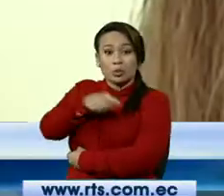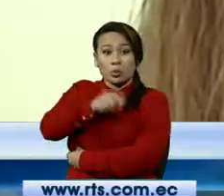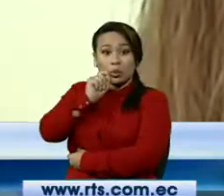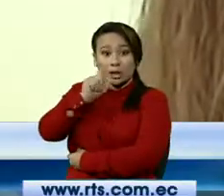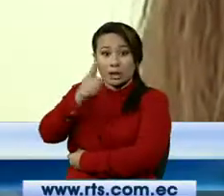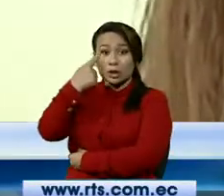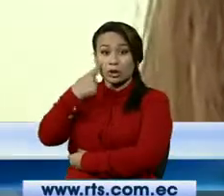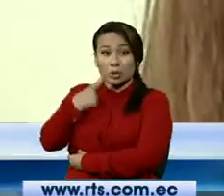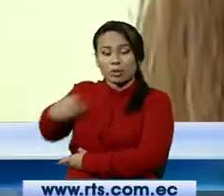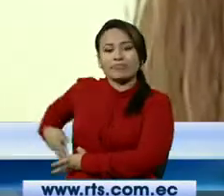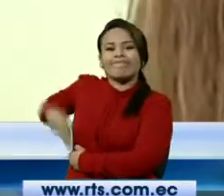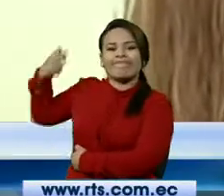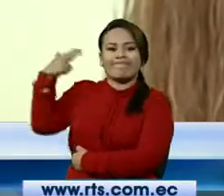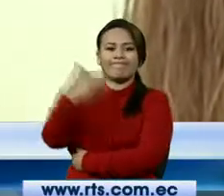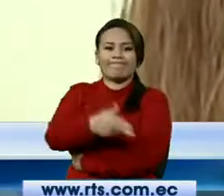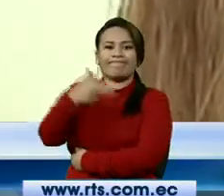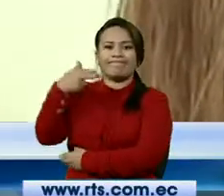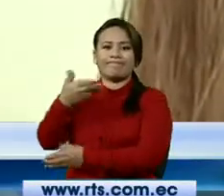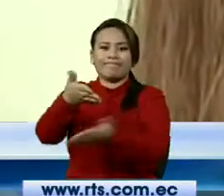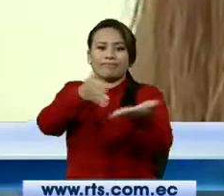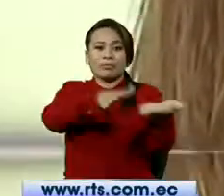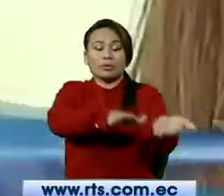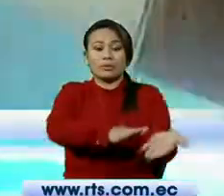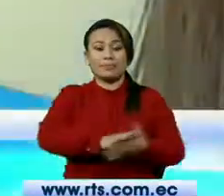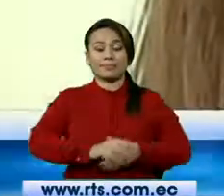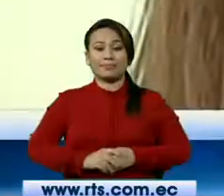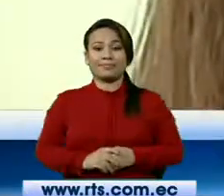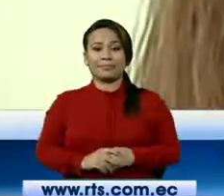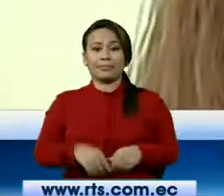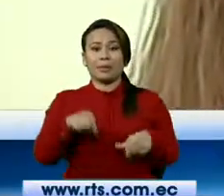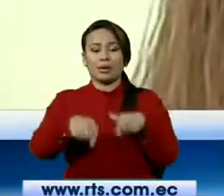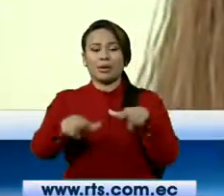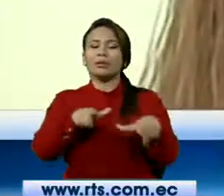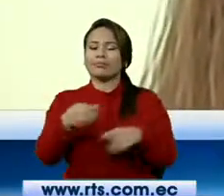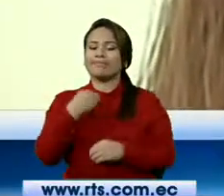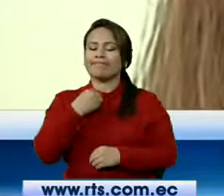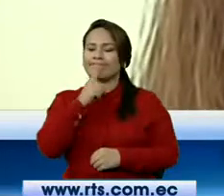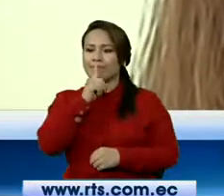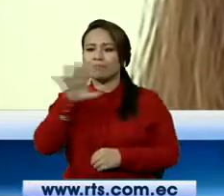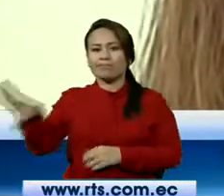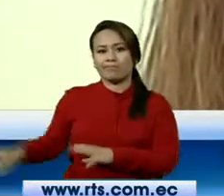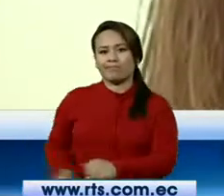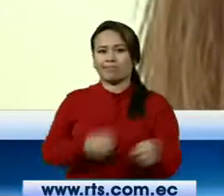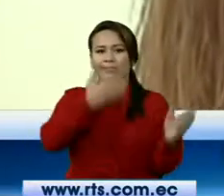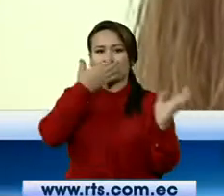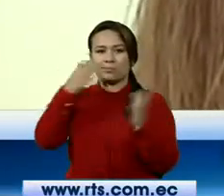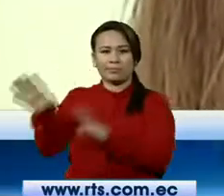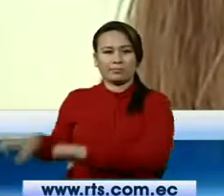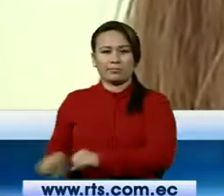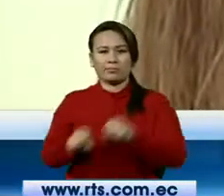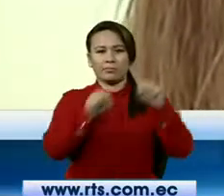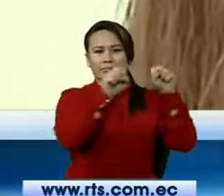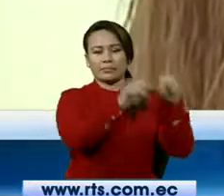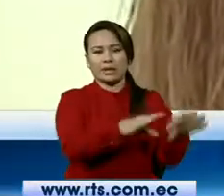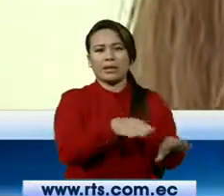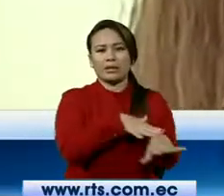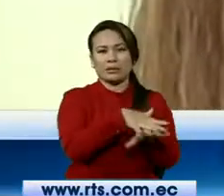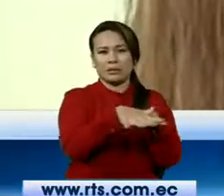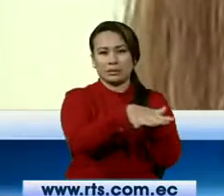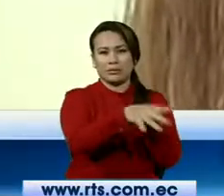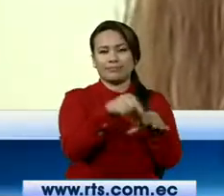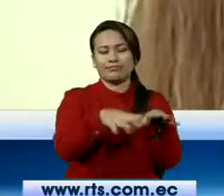llora que le va a coger y le va a matar ese rato ahí mismo. Entonces procedió a meterle en los adentros del río Machangara